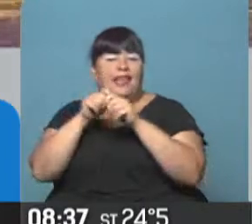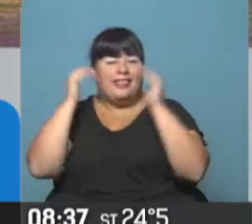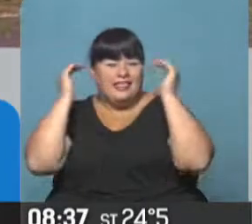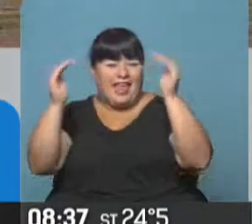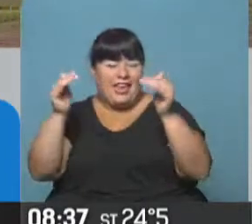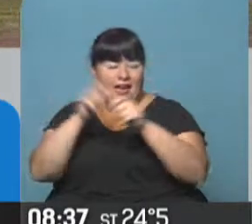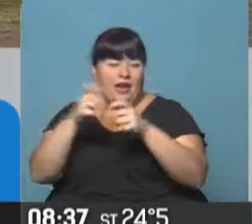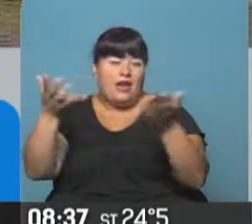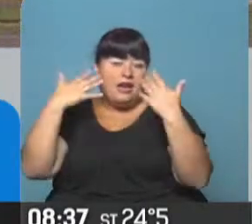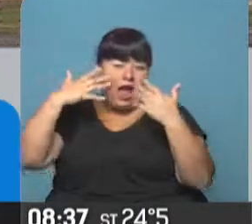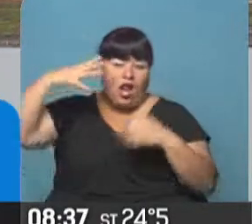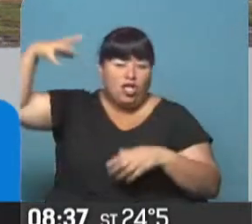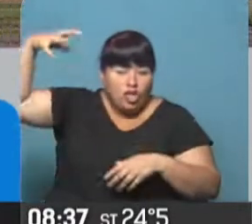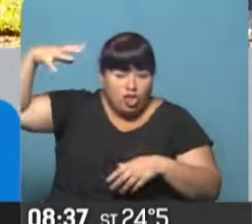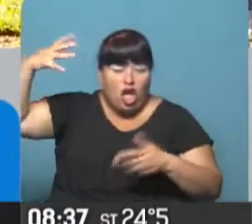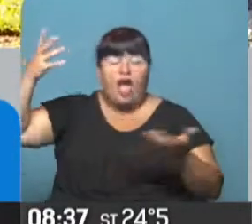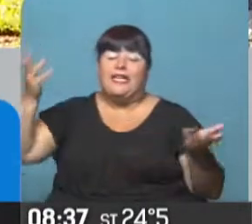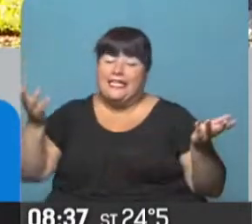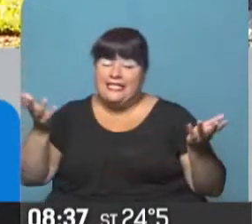hombre, claro, con el calor, al sol, sí.